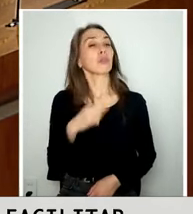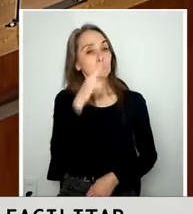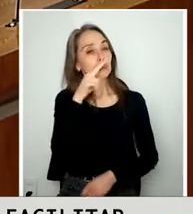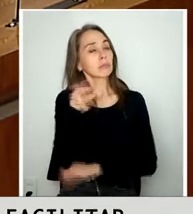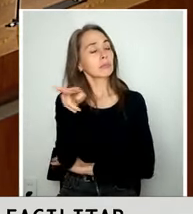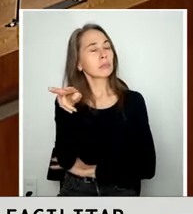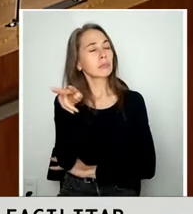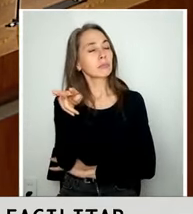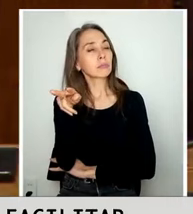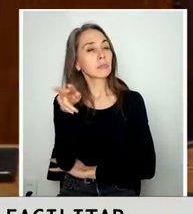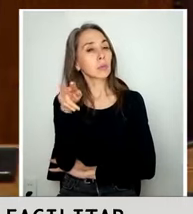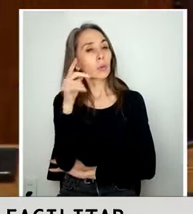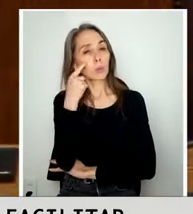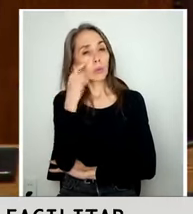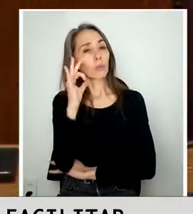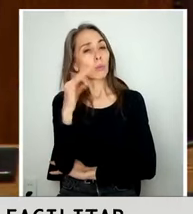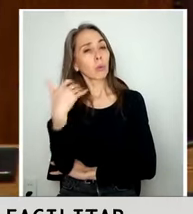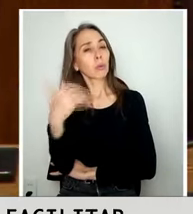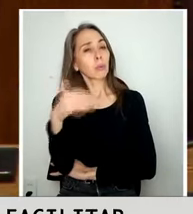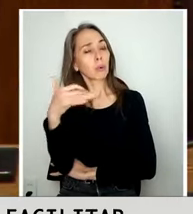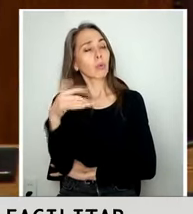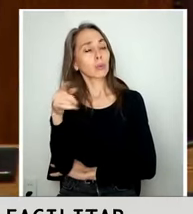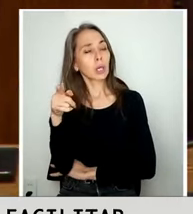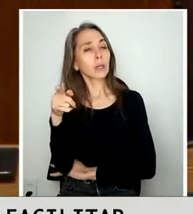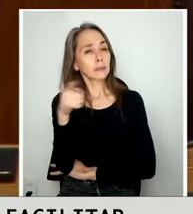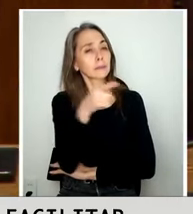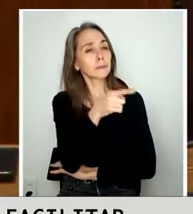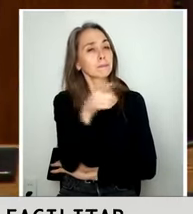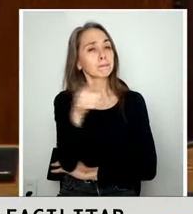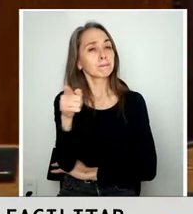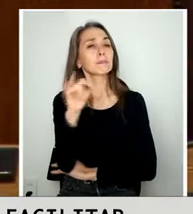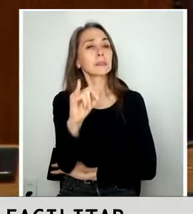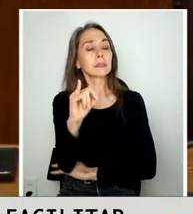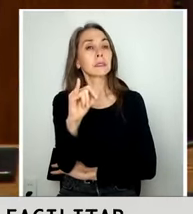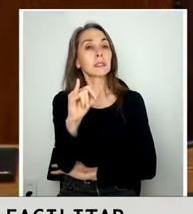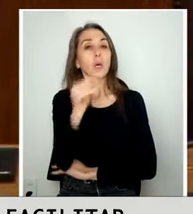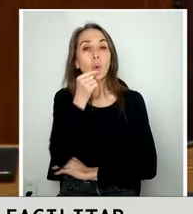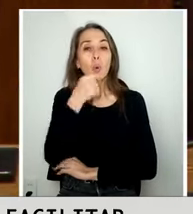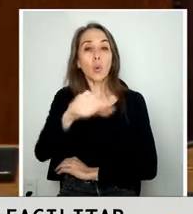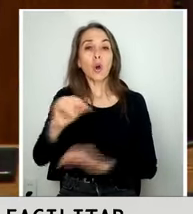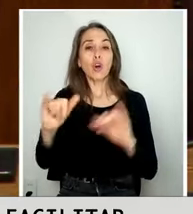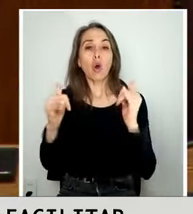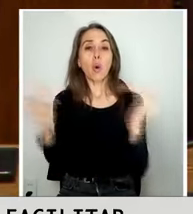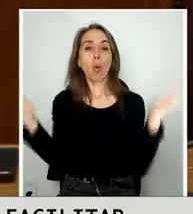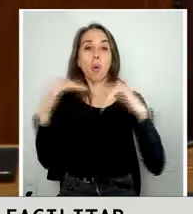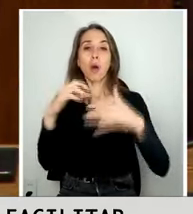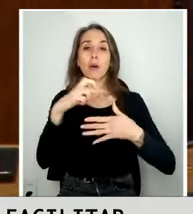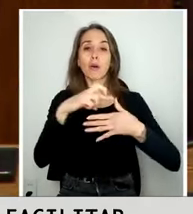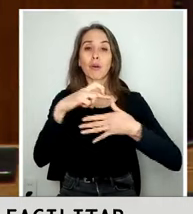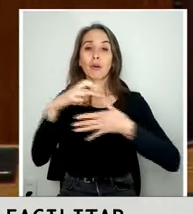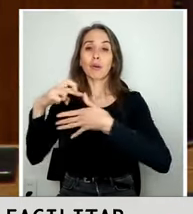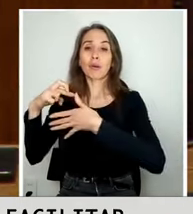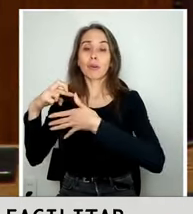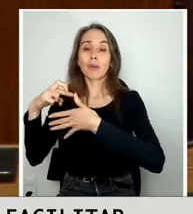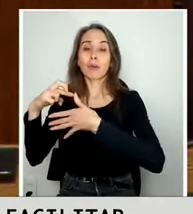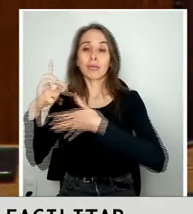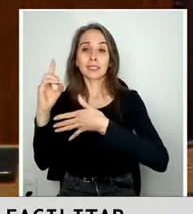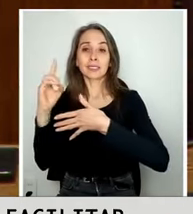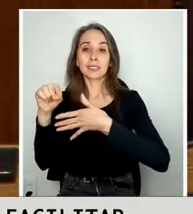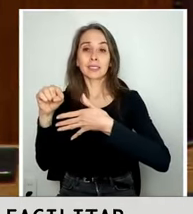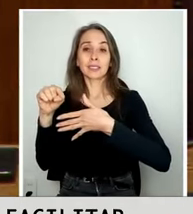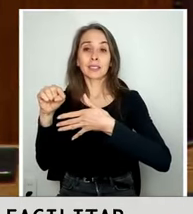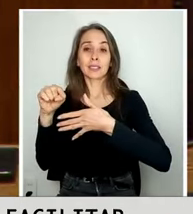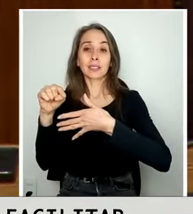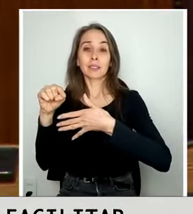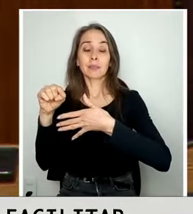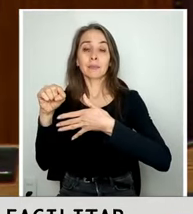significativos y relevantes vamos a tener unos juegos que van a tener en el aspecto Panamericano